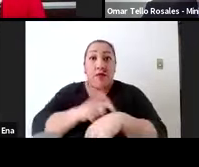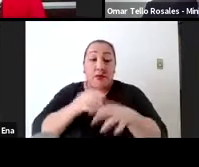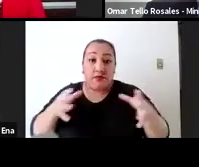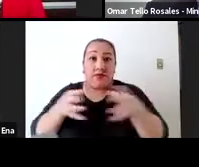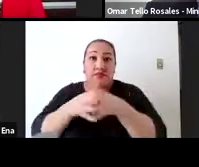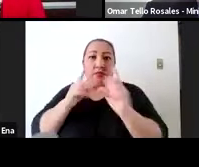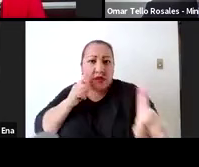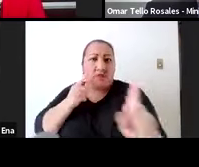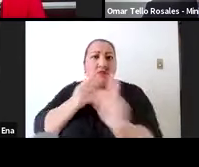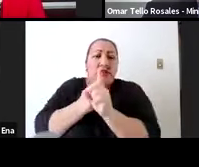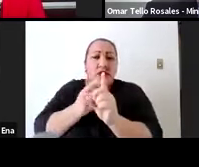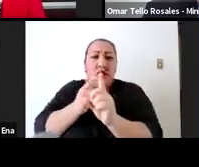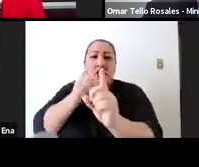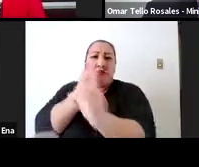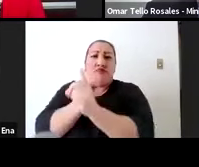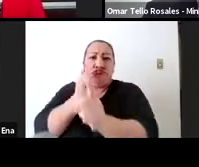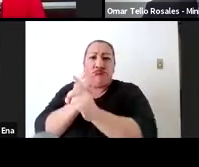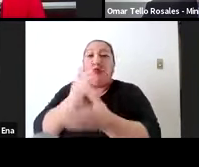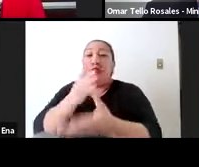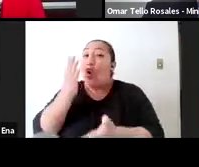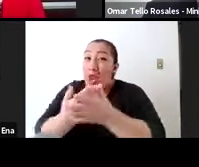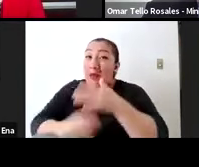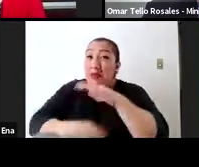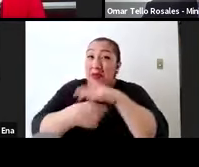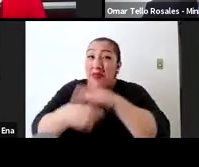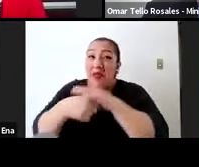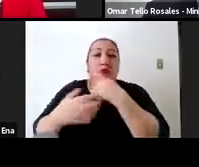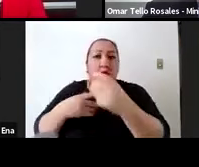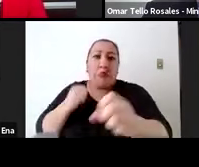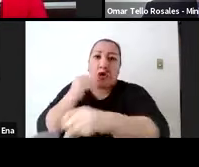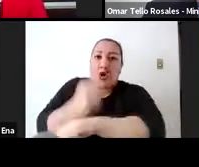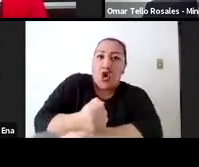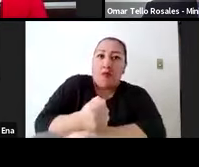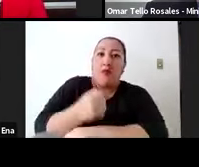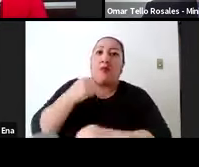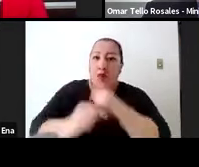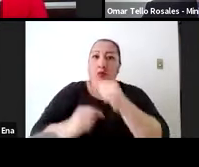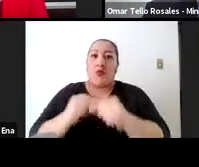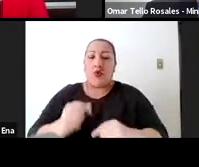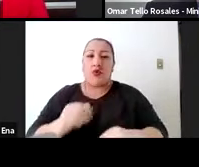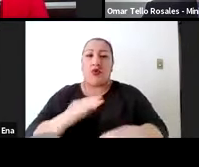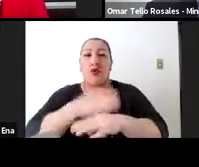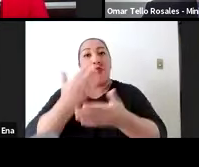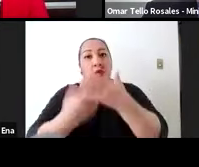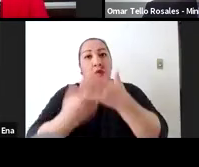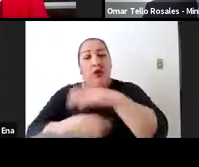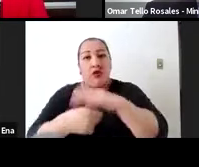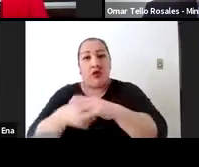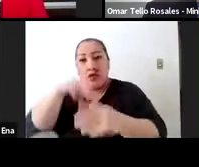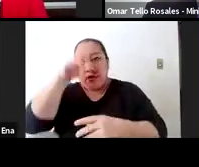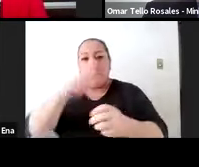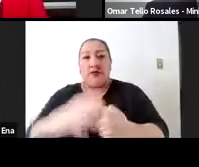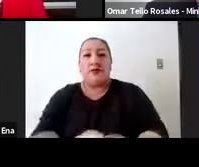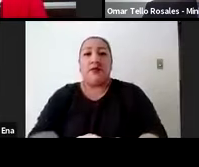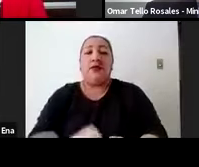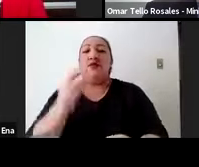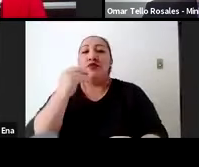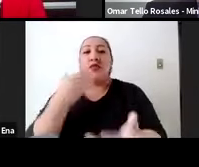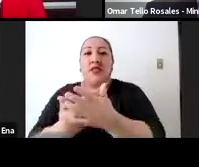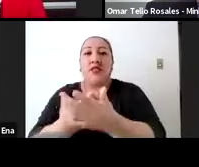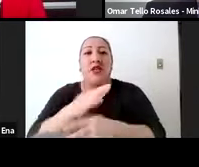enfrentar redes tan poderosas, tan persistentes, tan extendidas como son las de la corrupción en nuestro país. Muchas gracias a